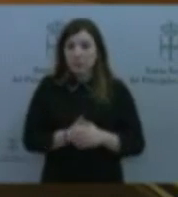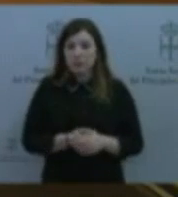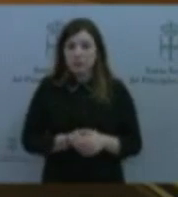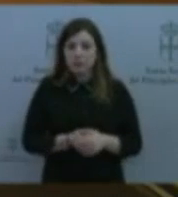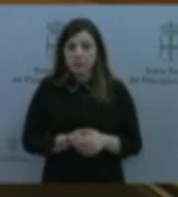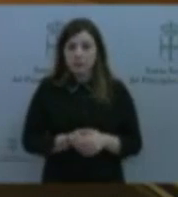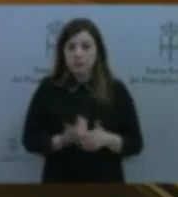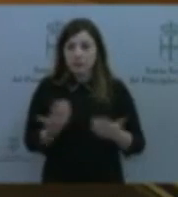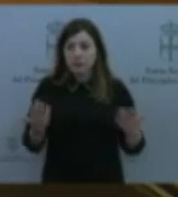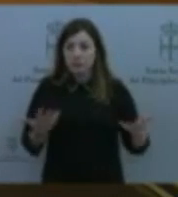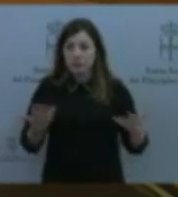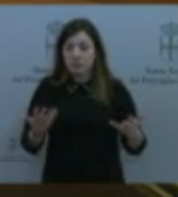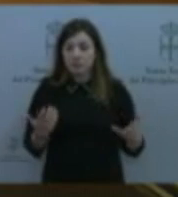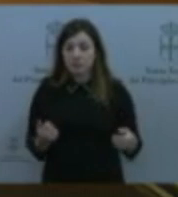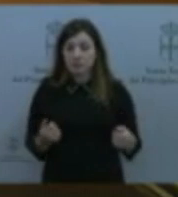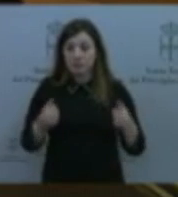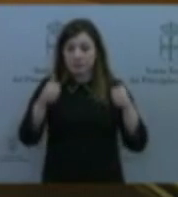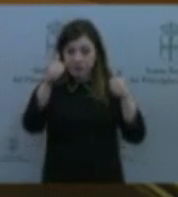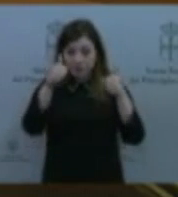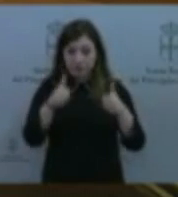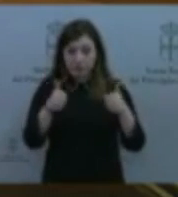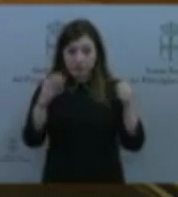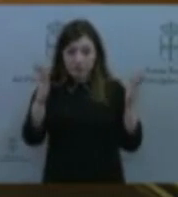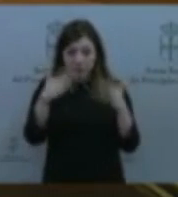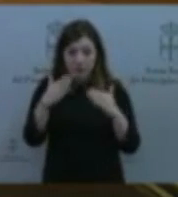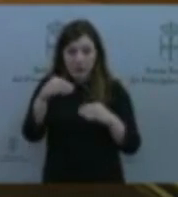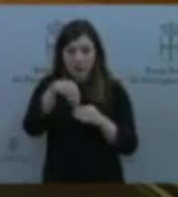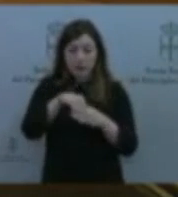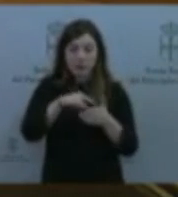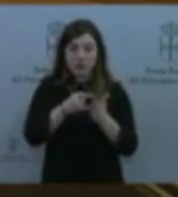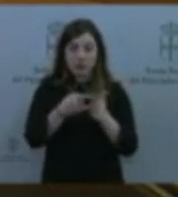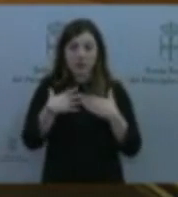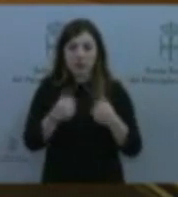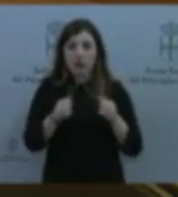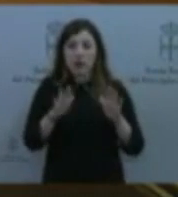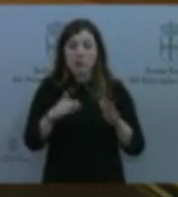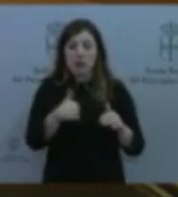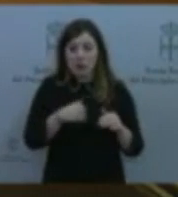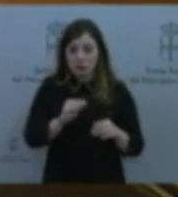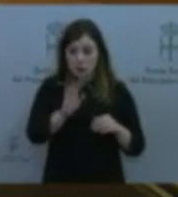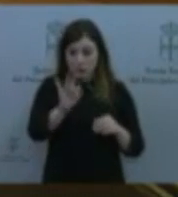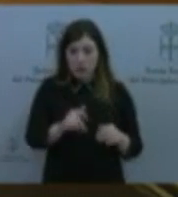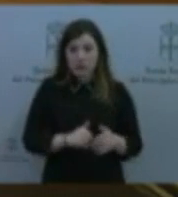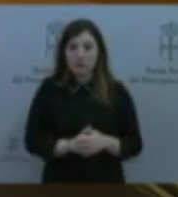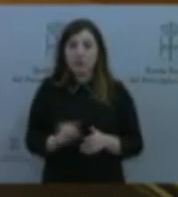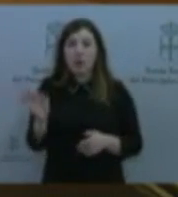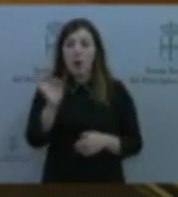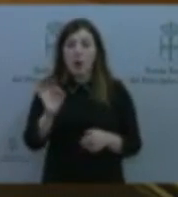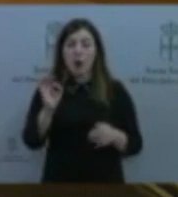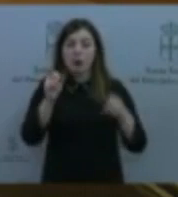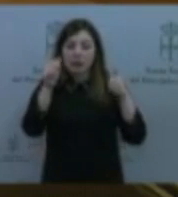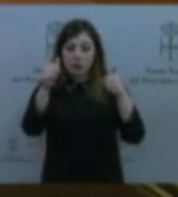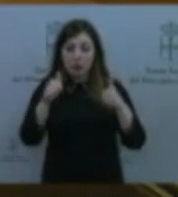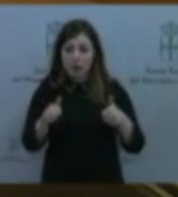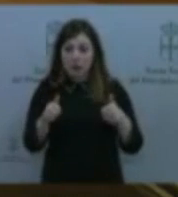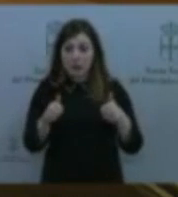titulaciones que no existen dentro del sistema sanitario, pero sí de esas funciones, o titulaciones que se corresponden con varias categorías y